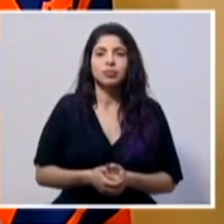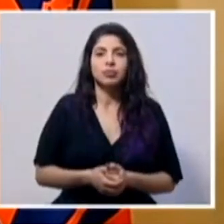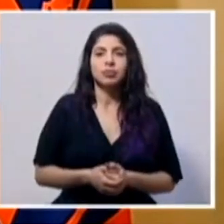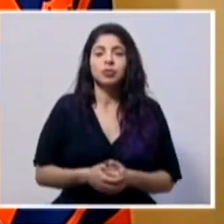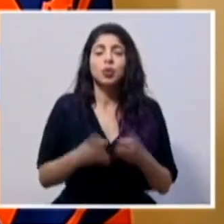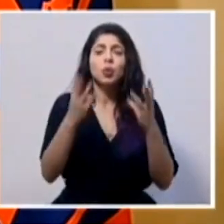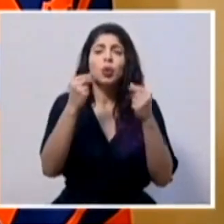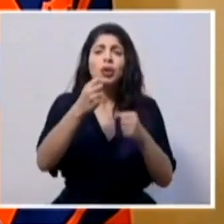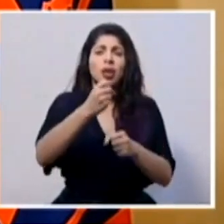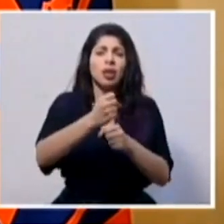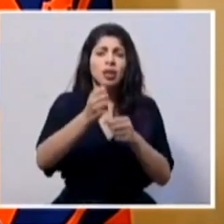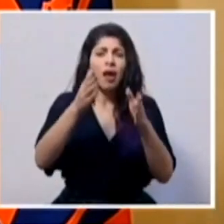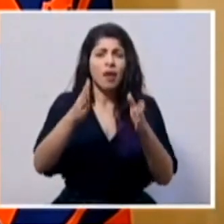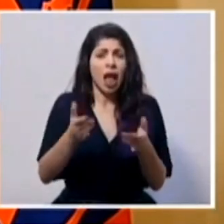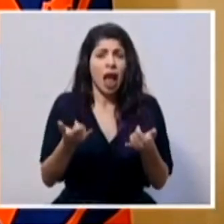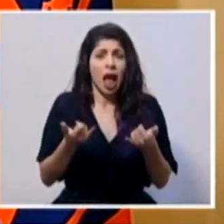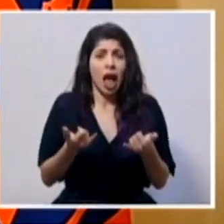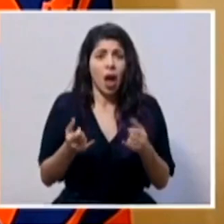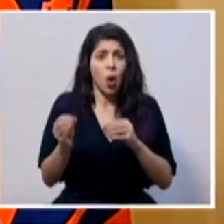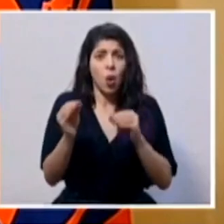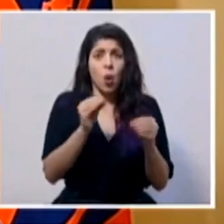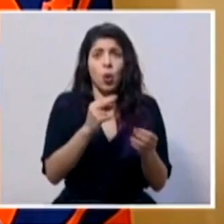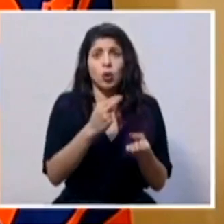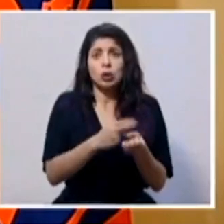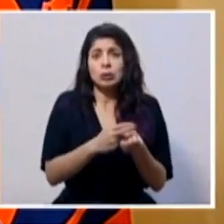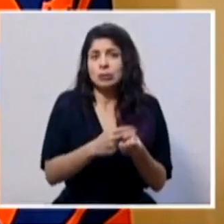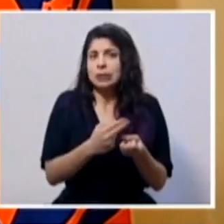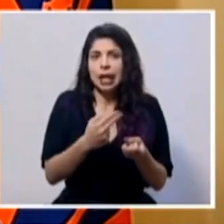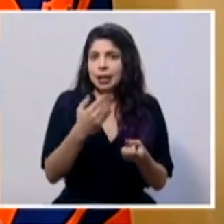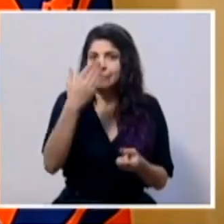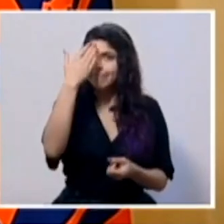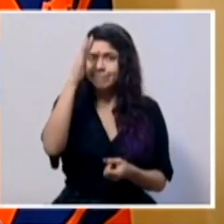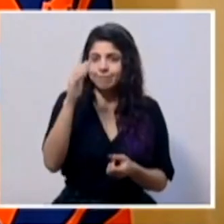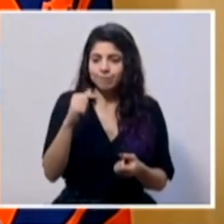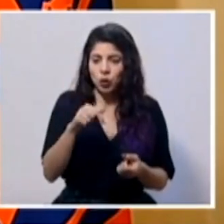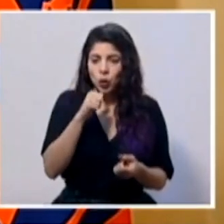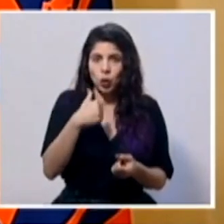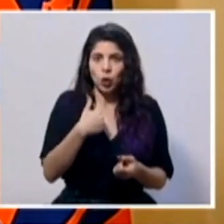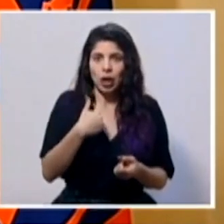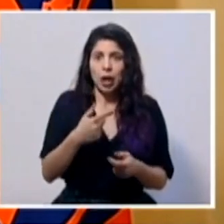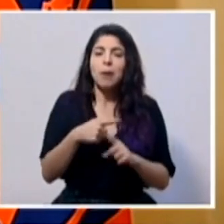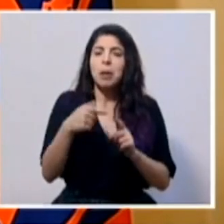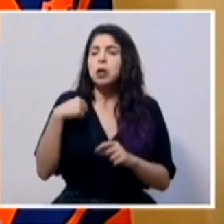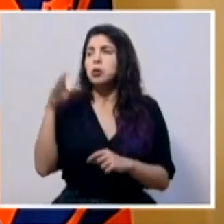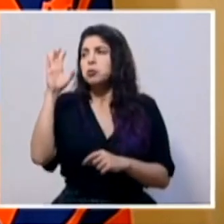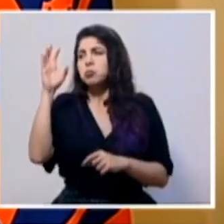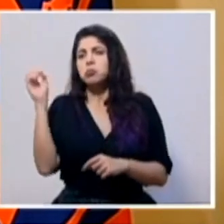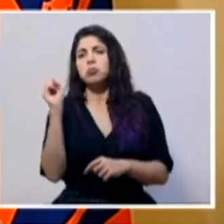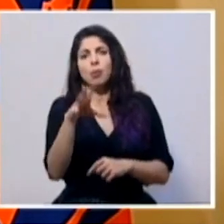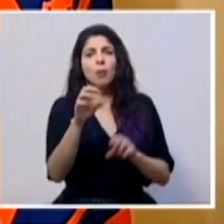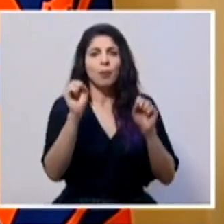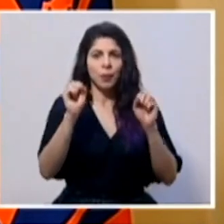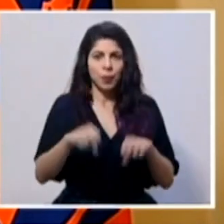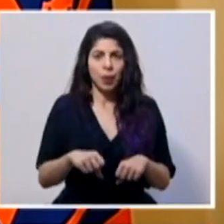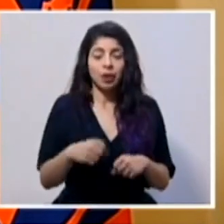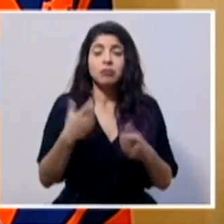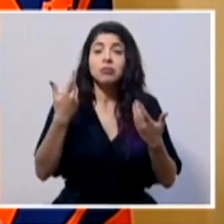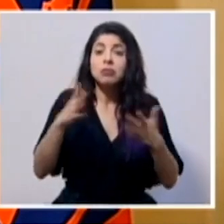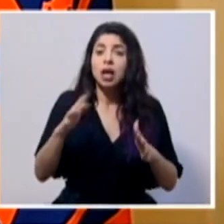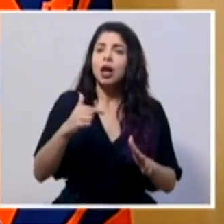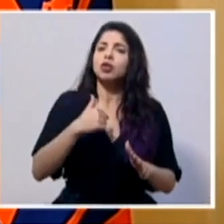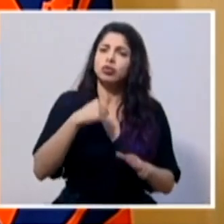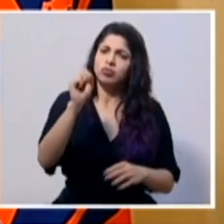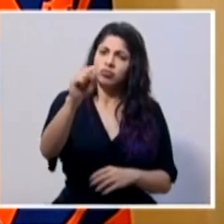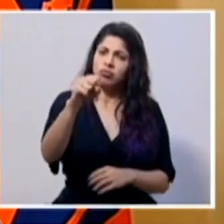La cantidad de funcionarios que estén internados en estos momentos no la tengo, se la podemos conseguir. Sí me he